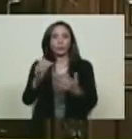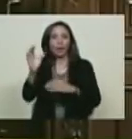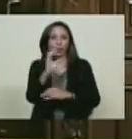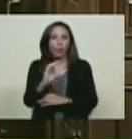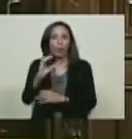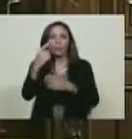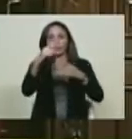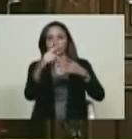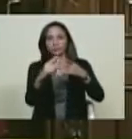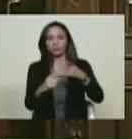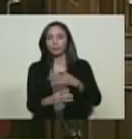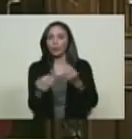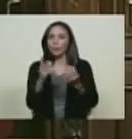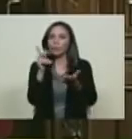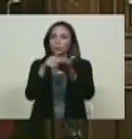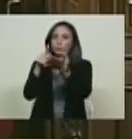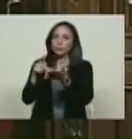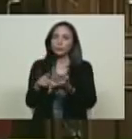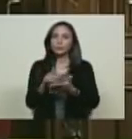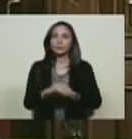fundar Colombia.